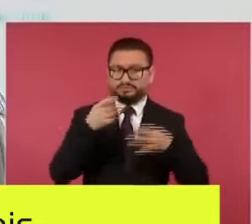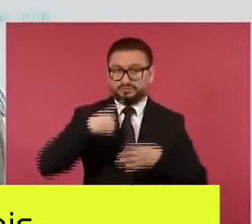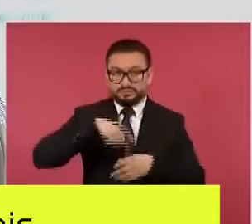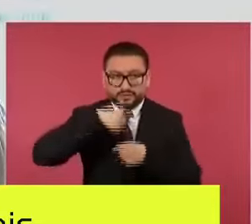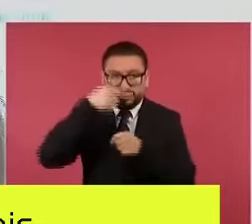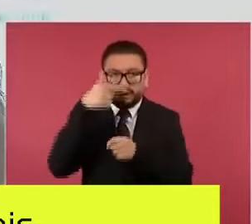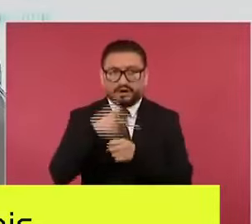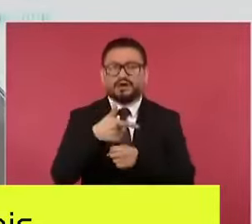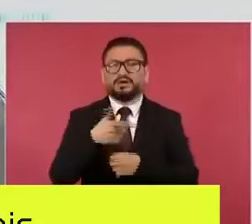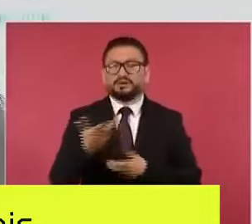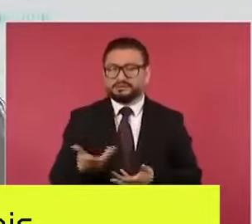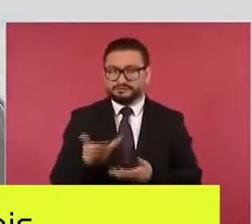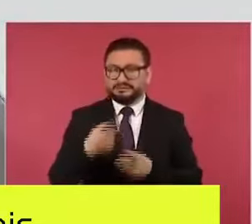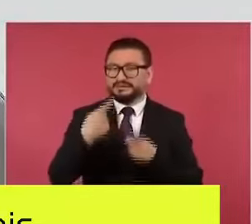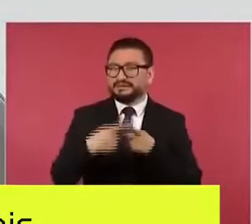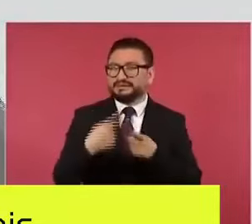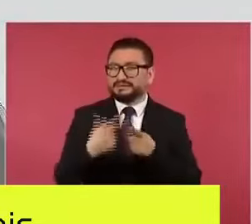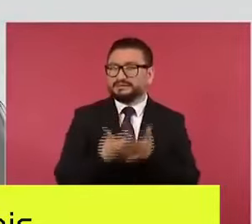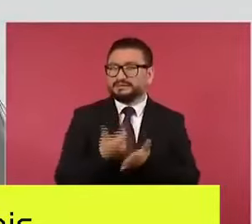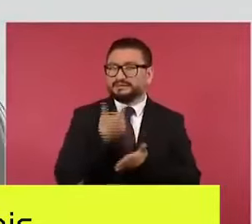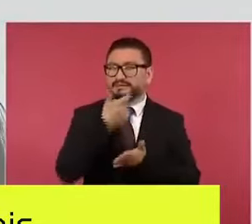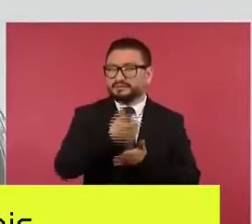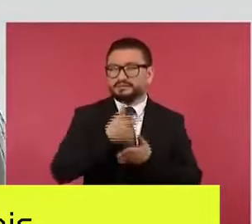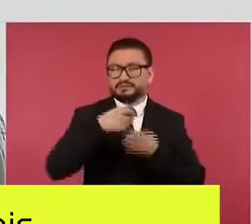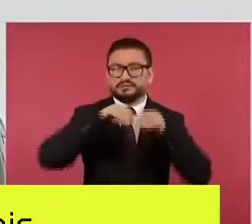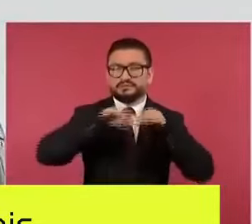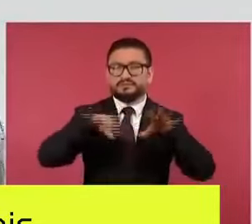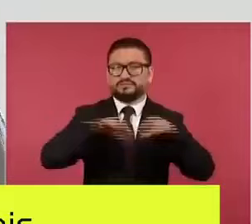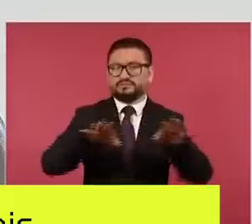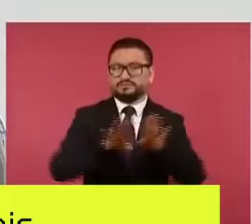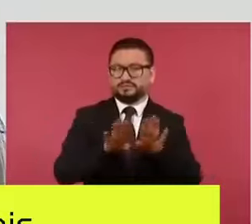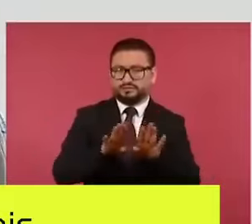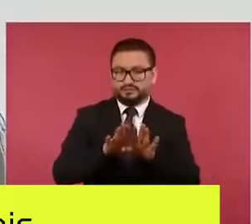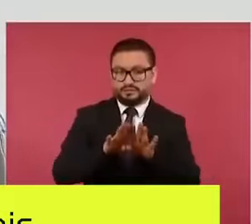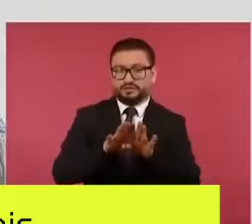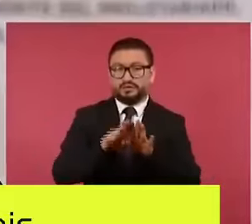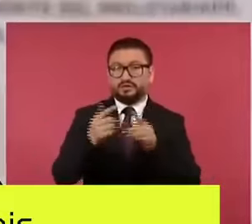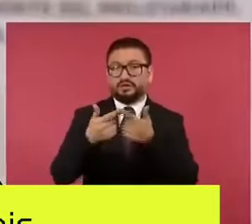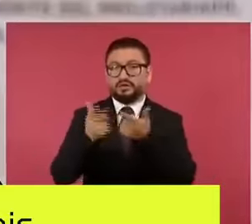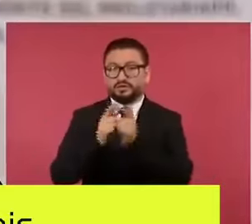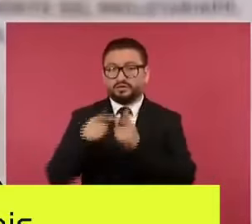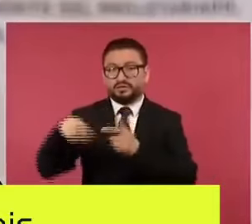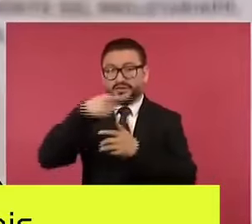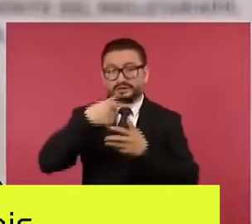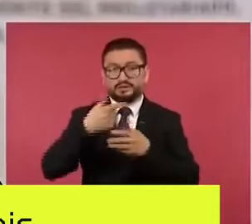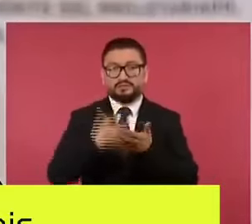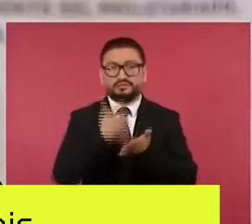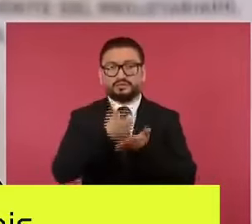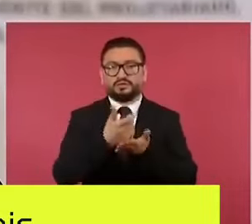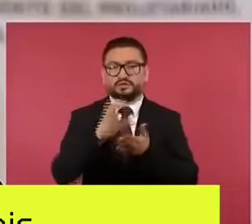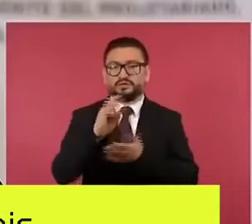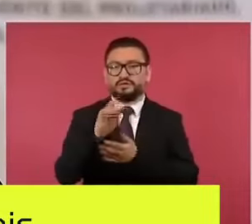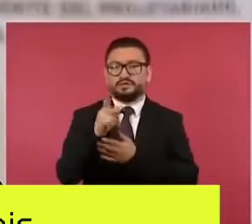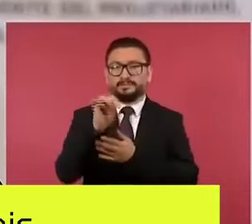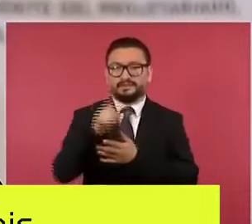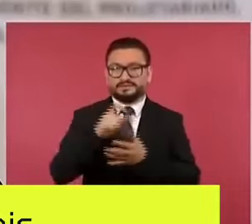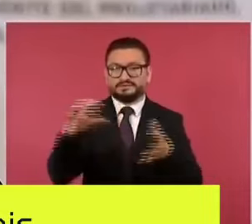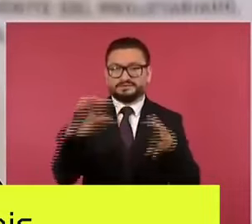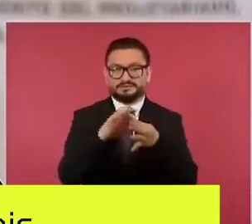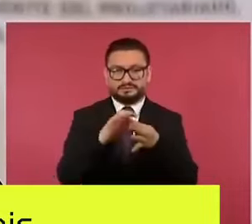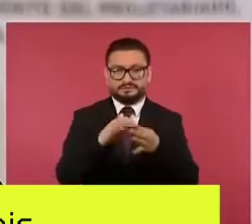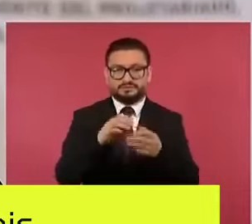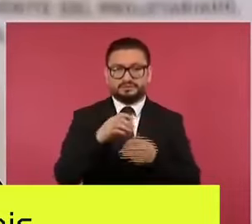que quien paga estos anuncios son plataformas de guerra sucia relacionadas con la Coparmex. Estas